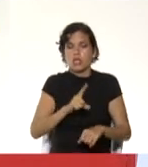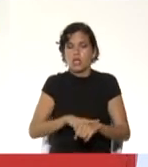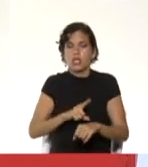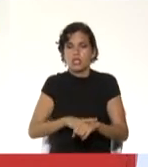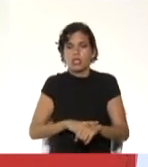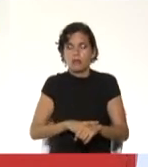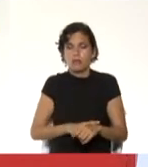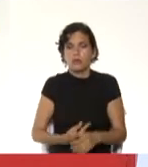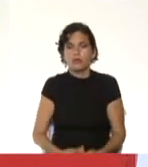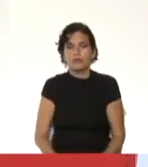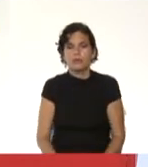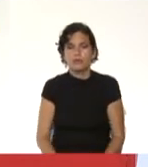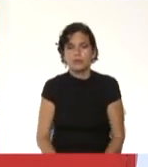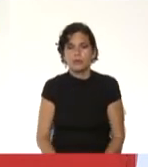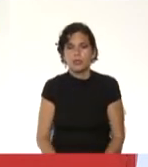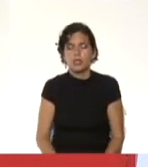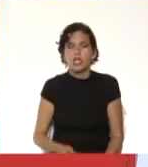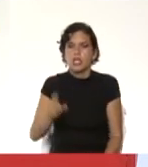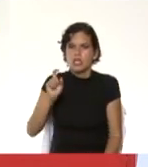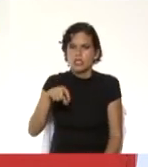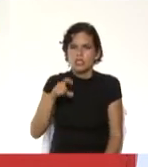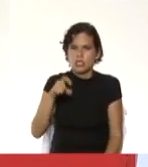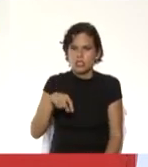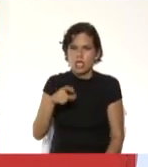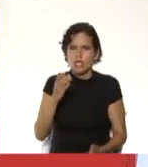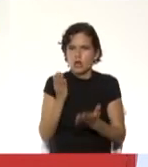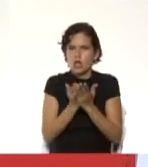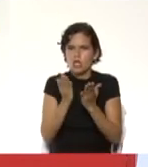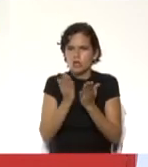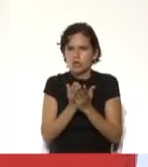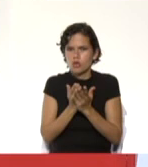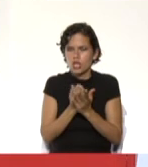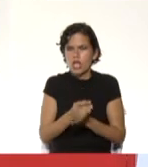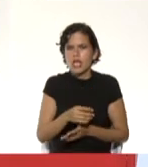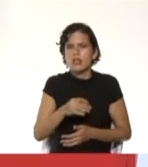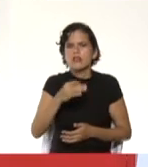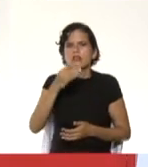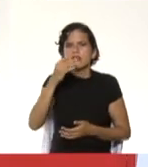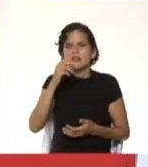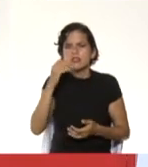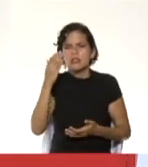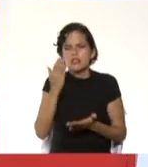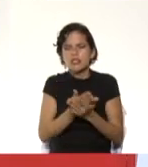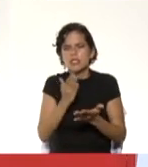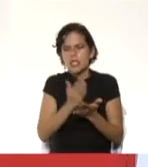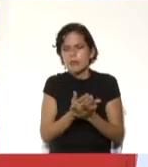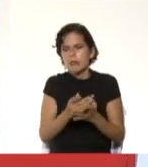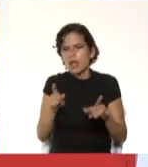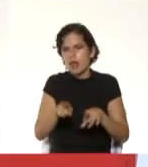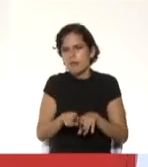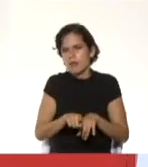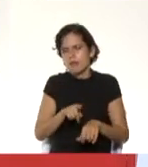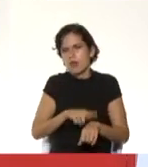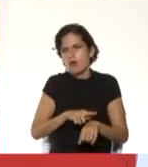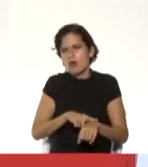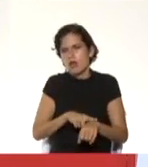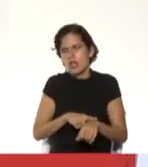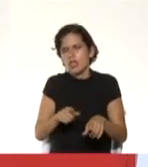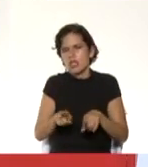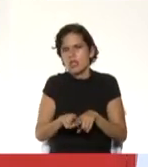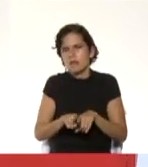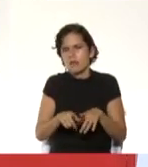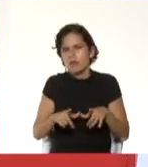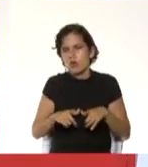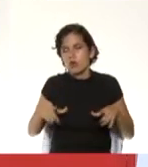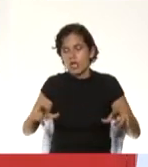adecuado. Necesario estudiar siempre a la misma hora y en el mismo lugar. Ese lugar debe ser un